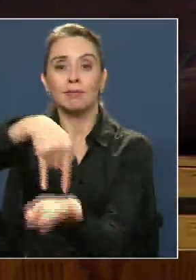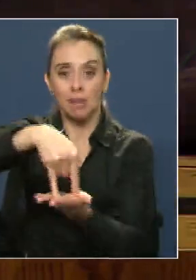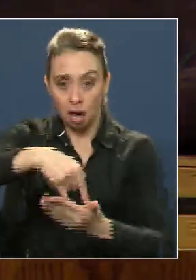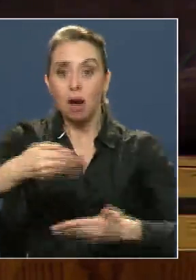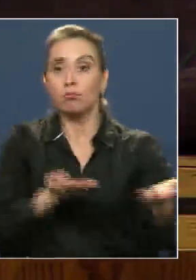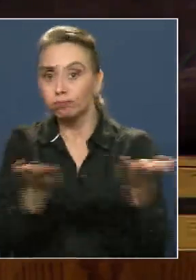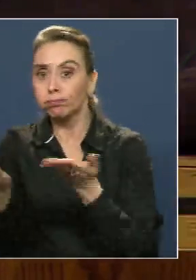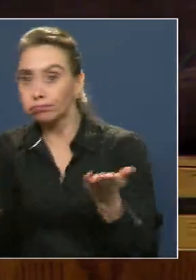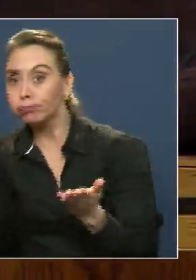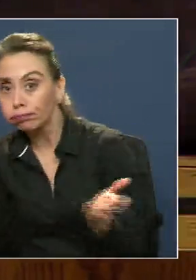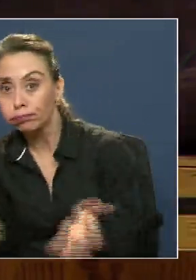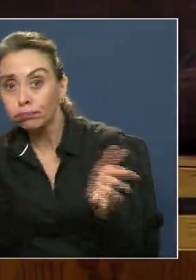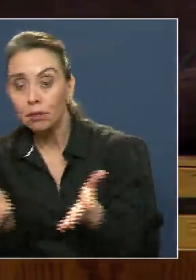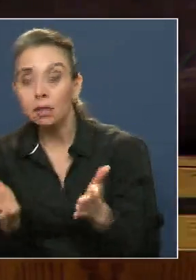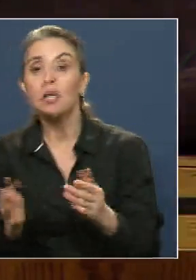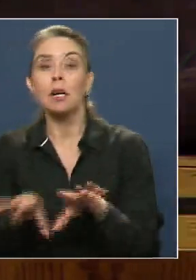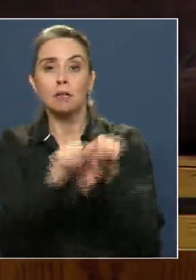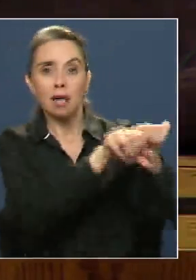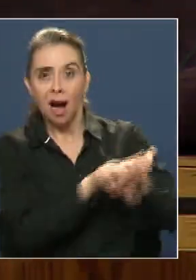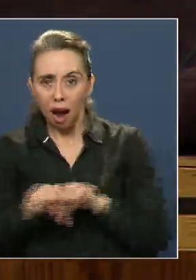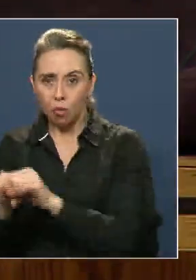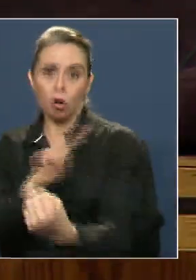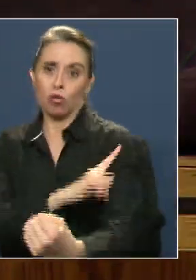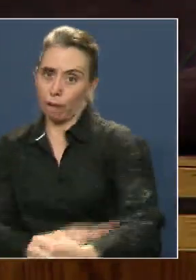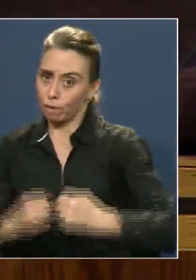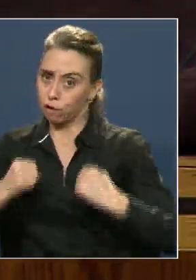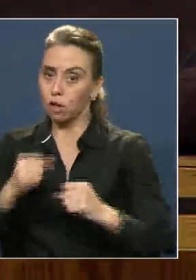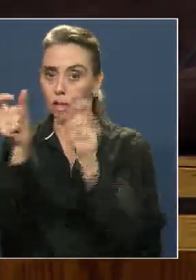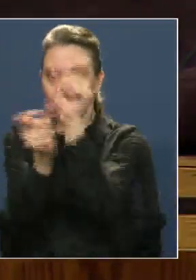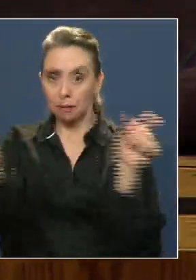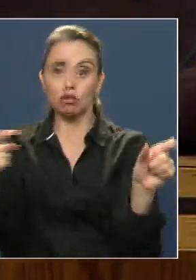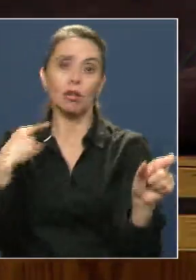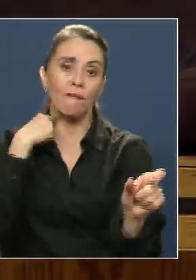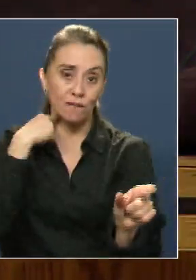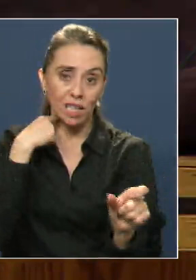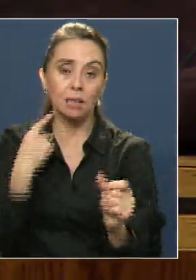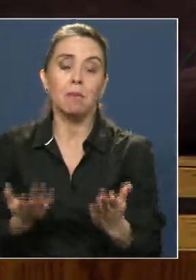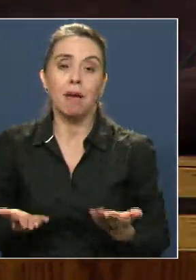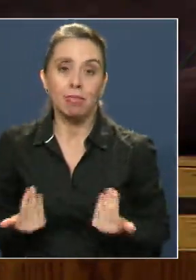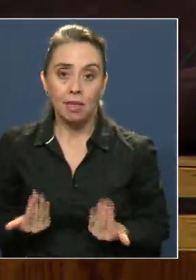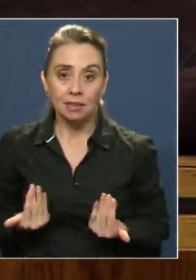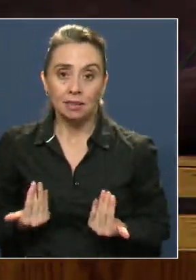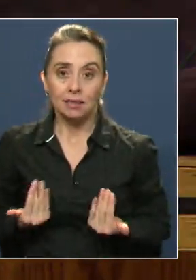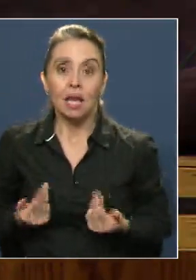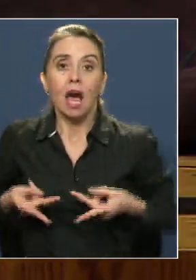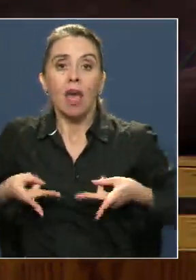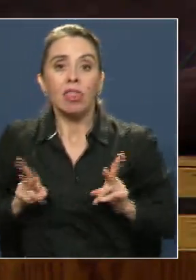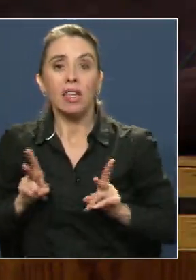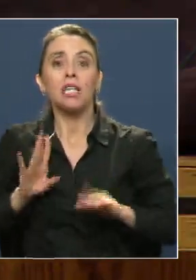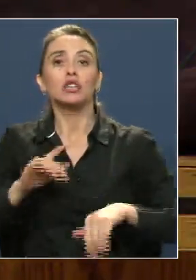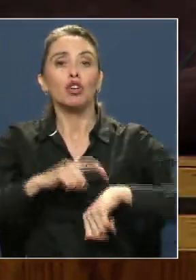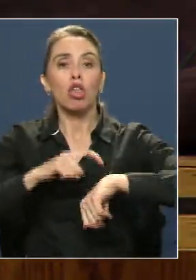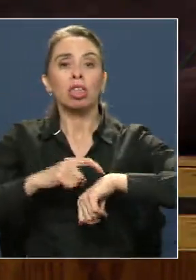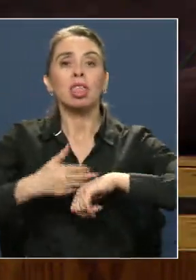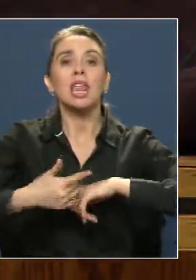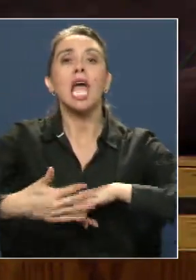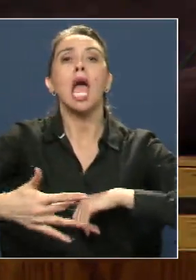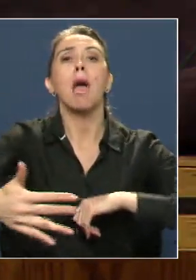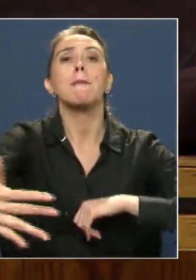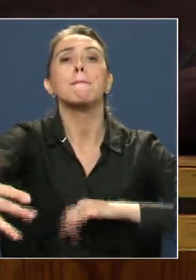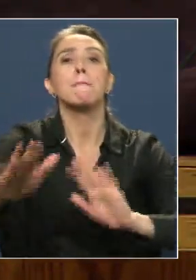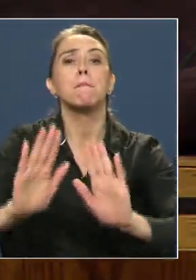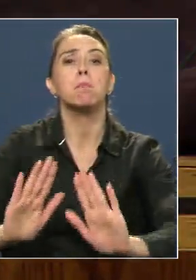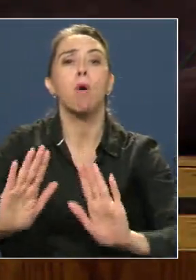el consenso con la fuerza que aquí se ha producido. Las víctimas que necesitan el derecho al tiempo, el